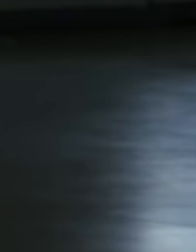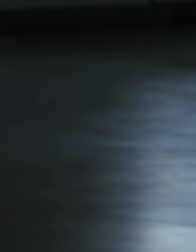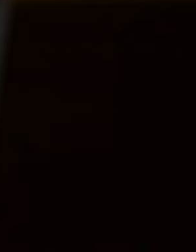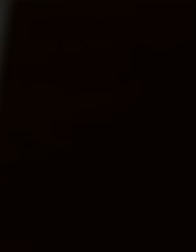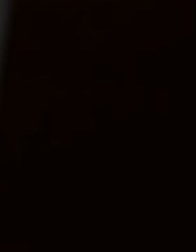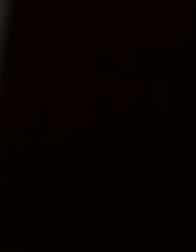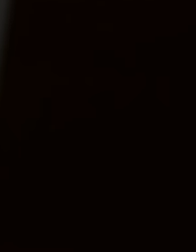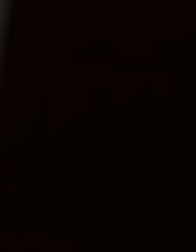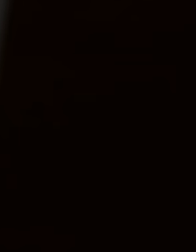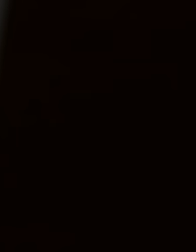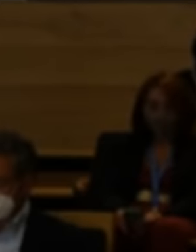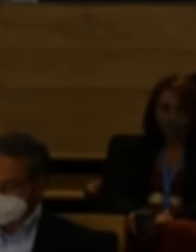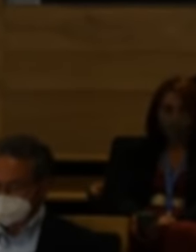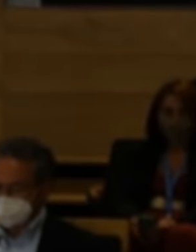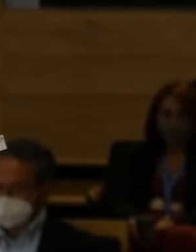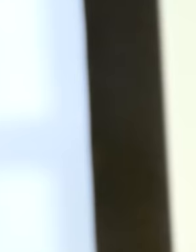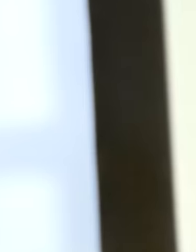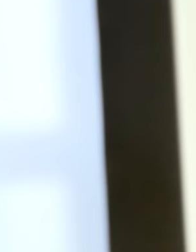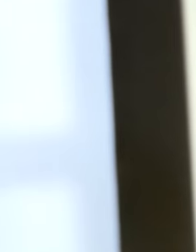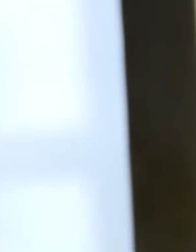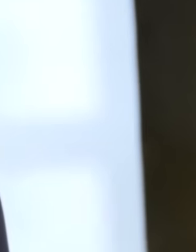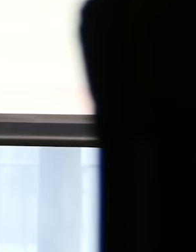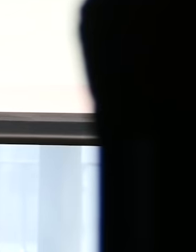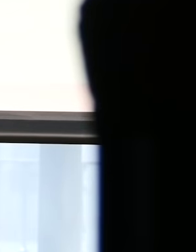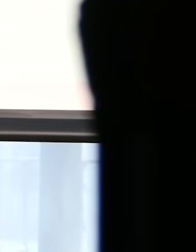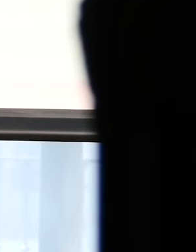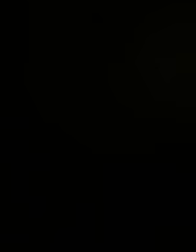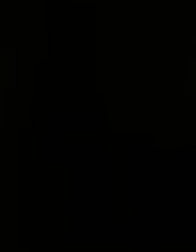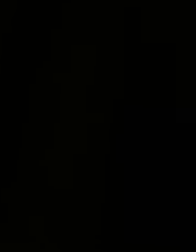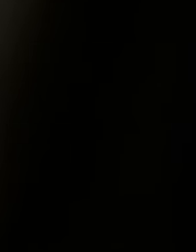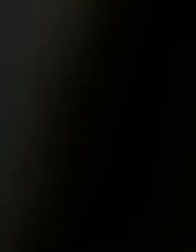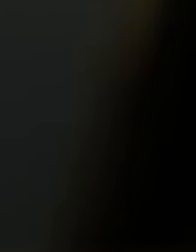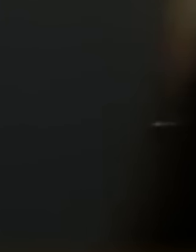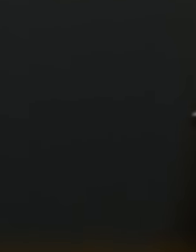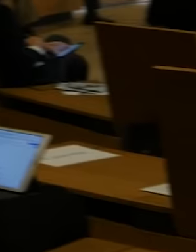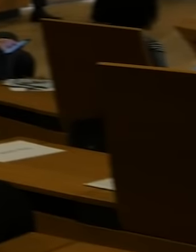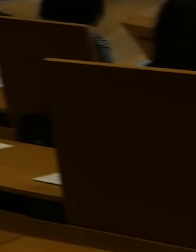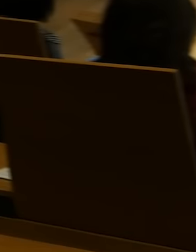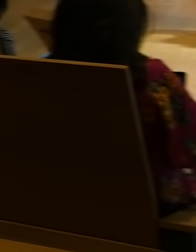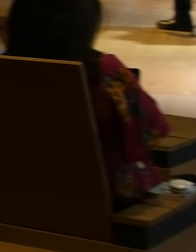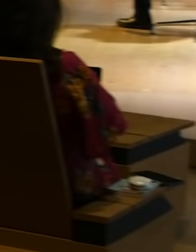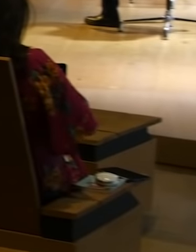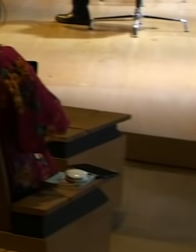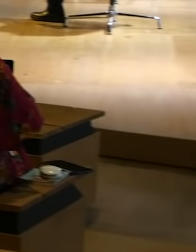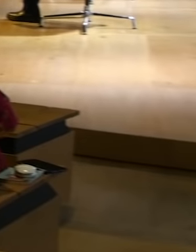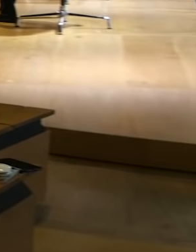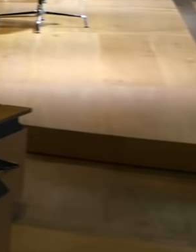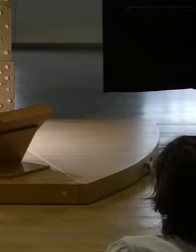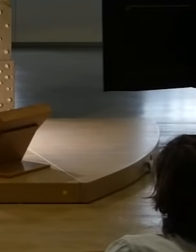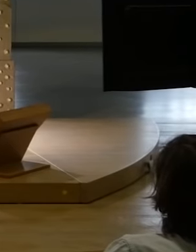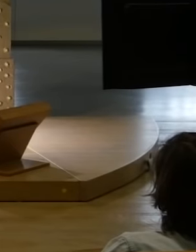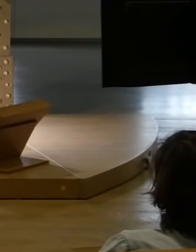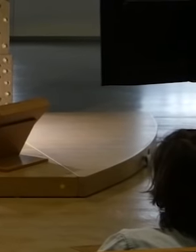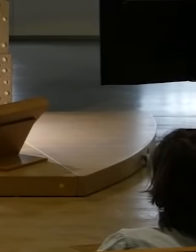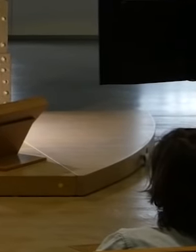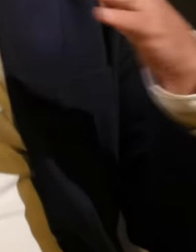un talento desaprovechado para el progreso de sus países y del planeta. Es importante invertir en educación, más todavía.